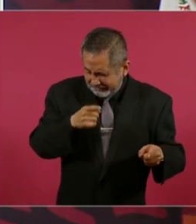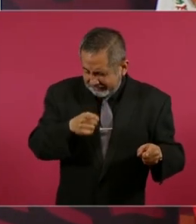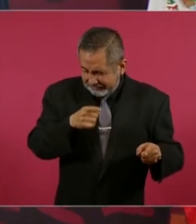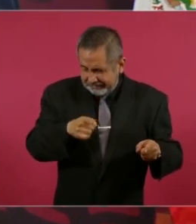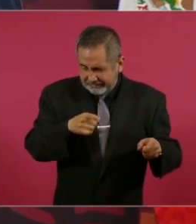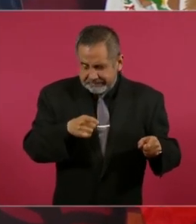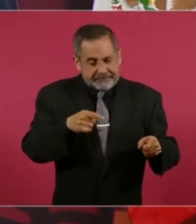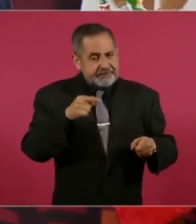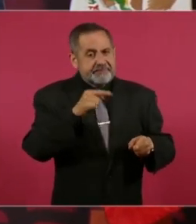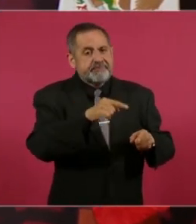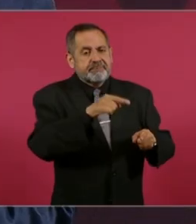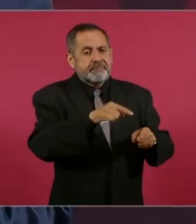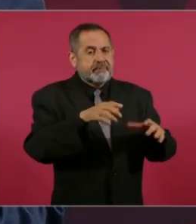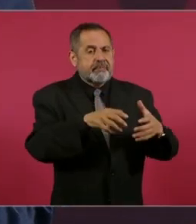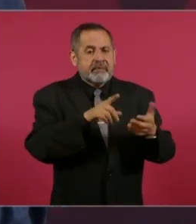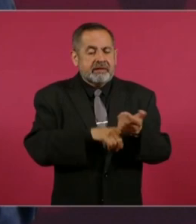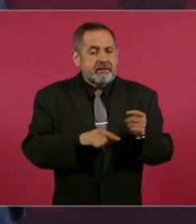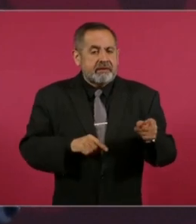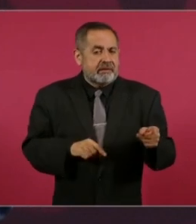además